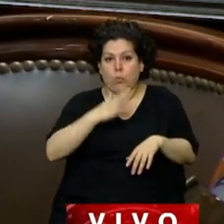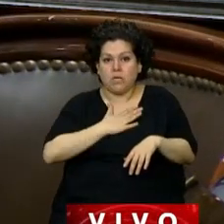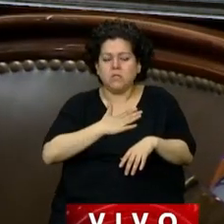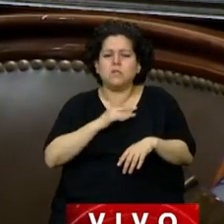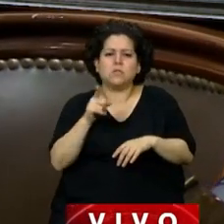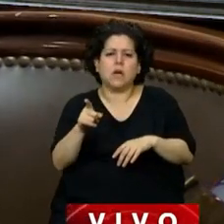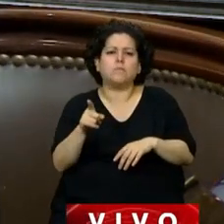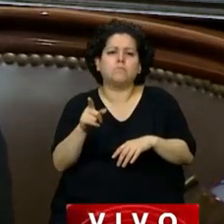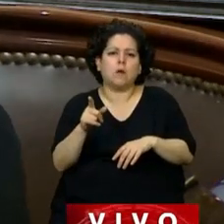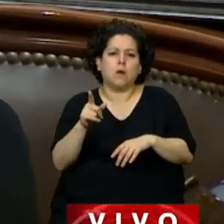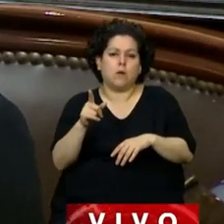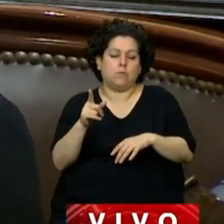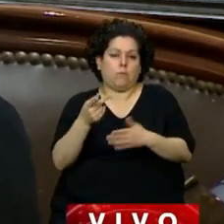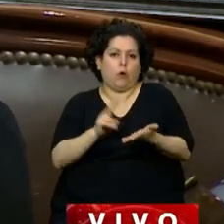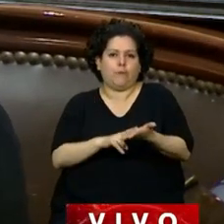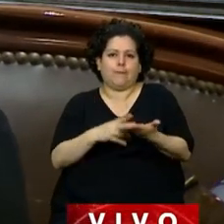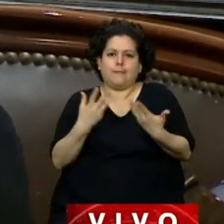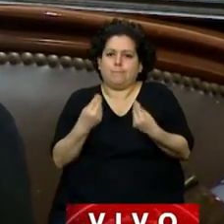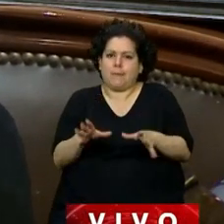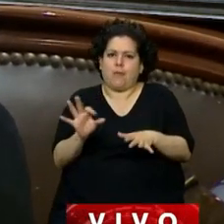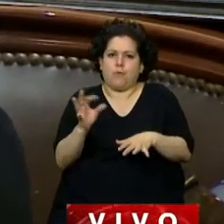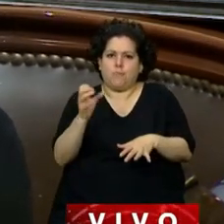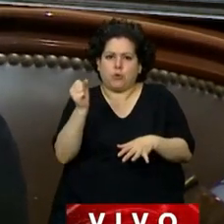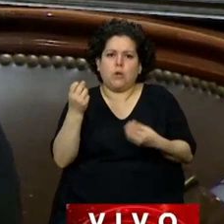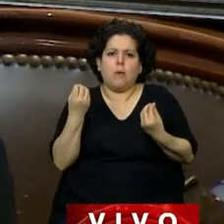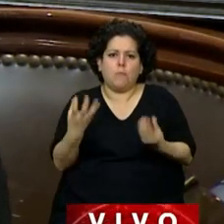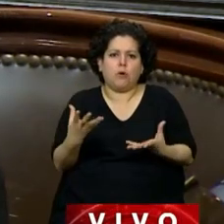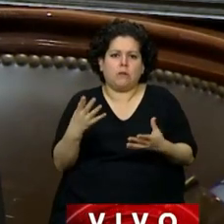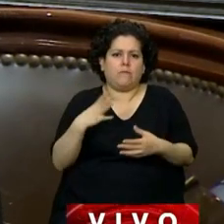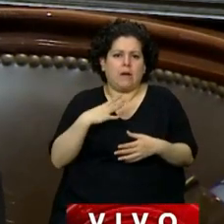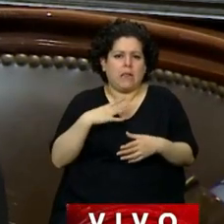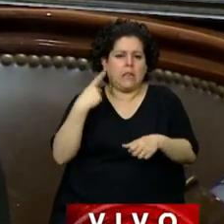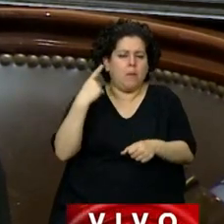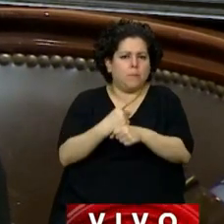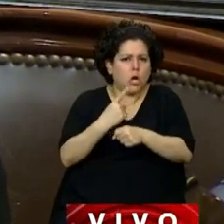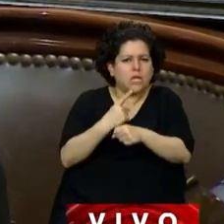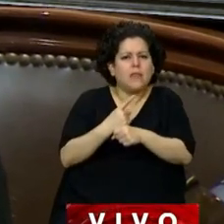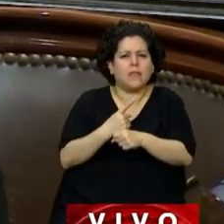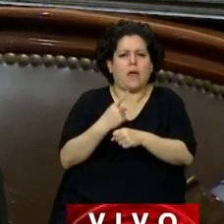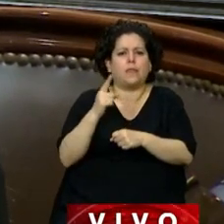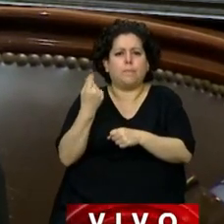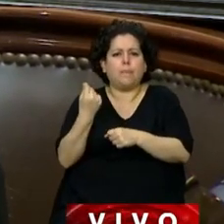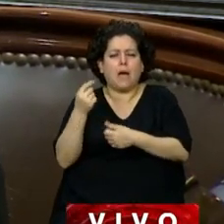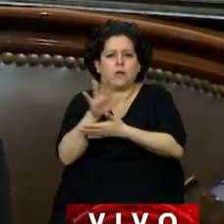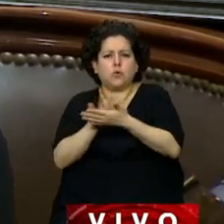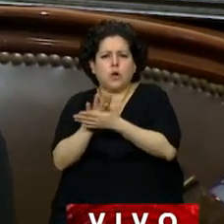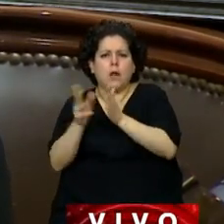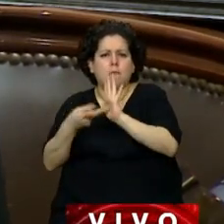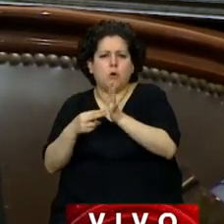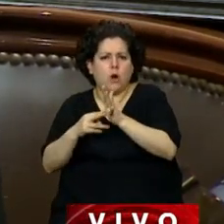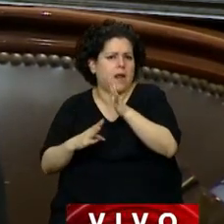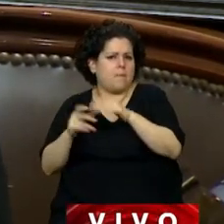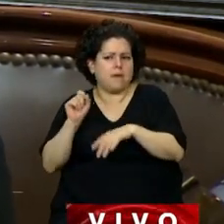dejando pasar otra oportunidad por falta de priorización para resolver los problemas fundamentales que